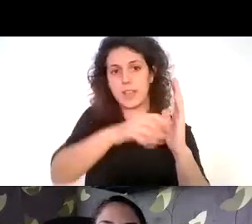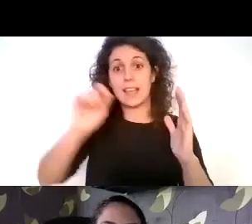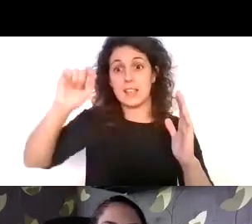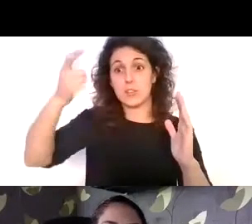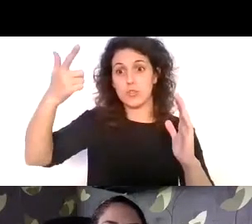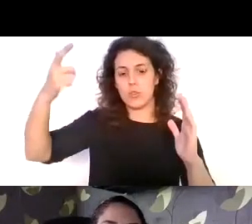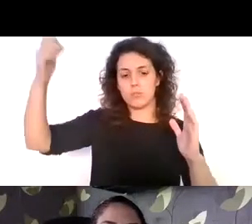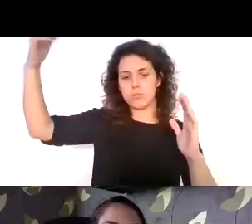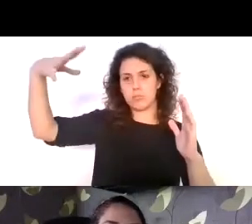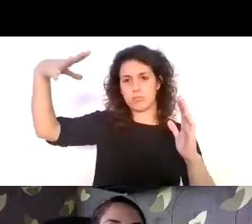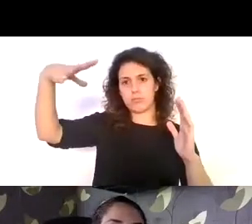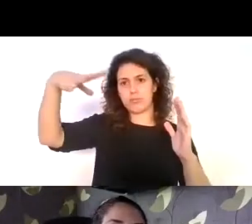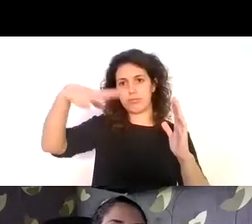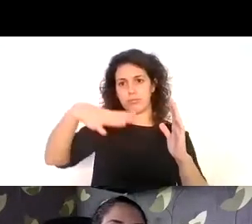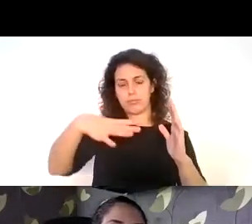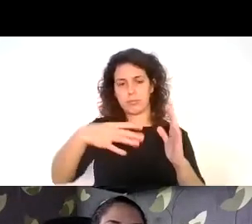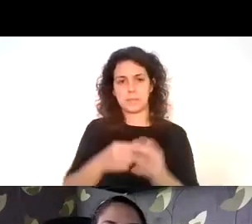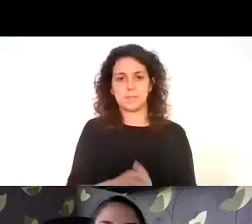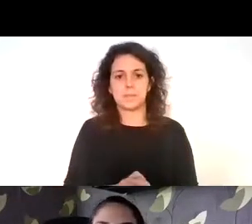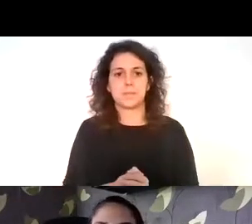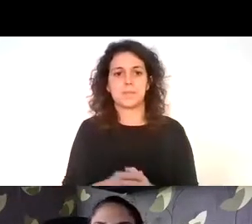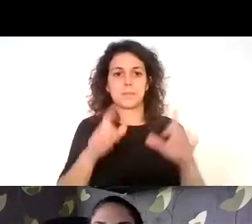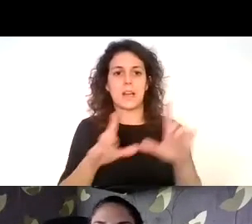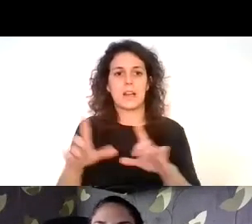pueblo. Lámina 5.